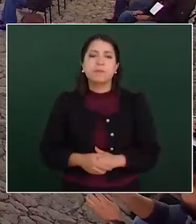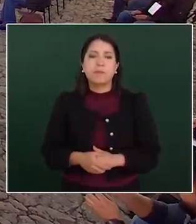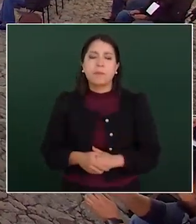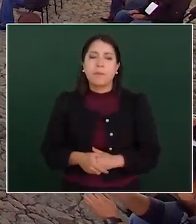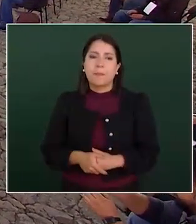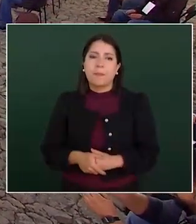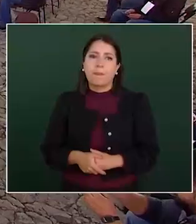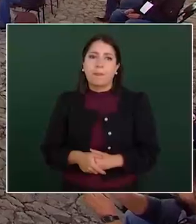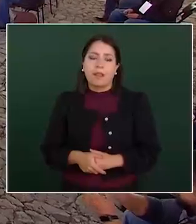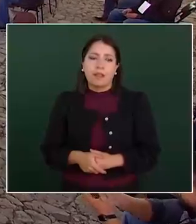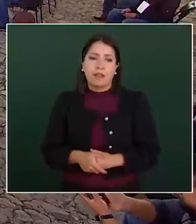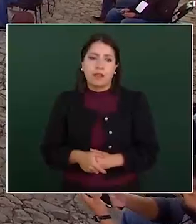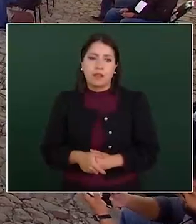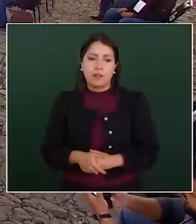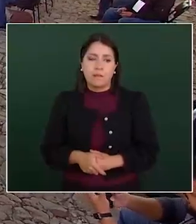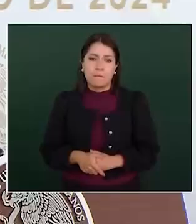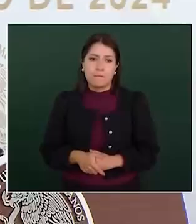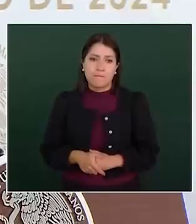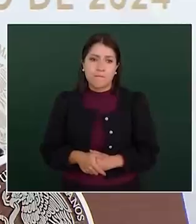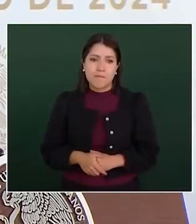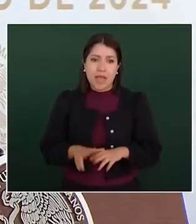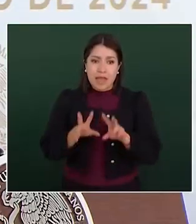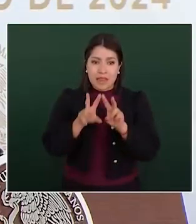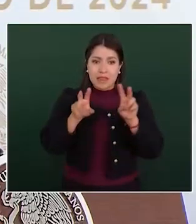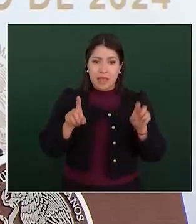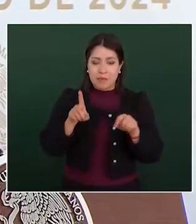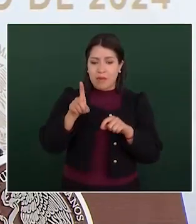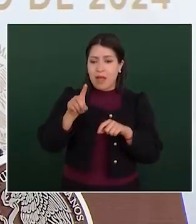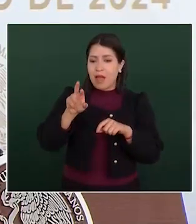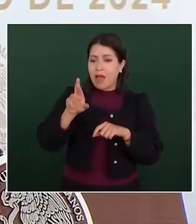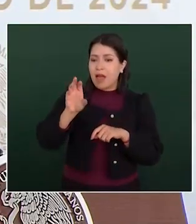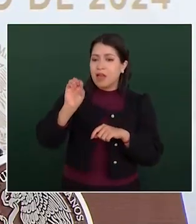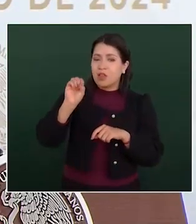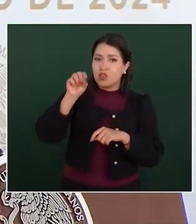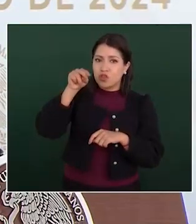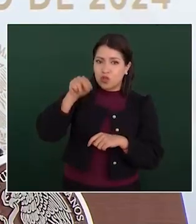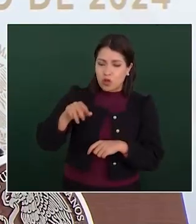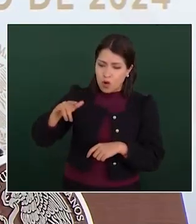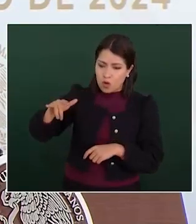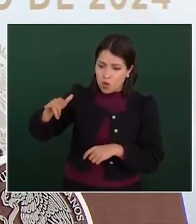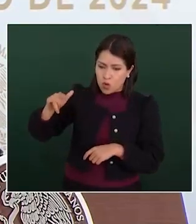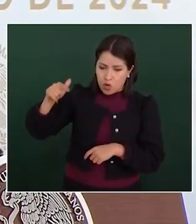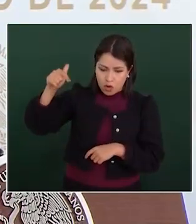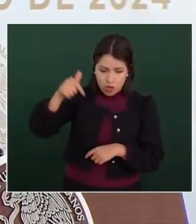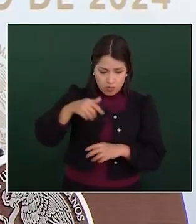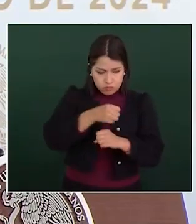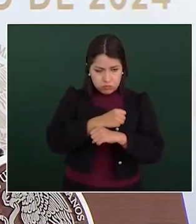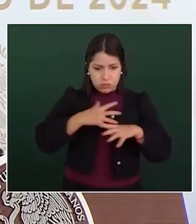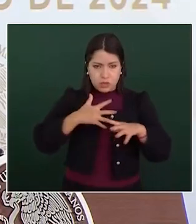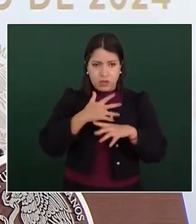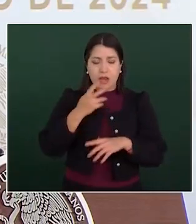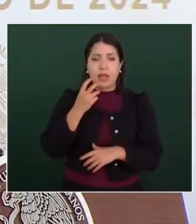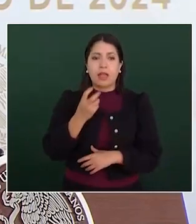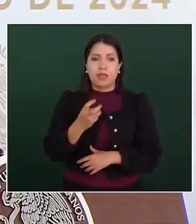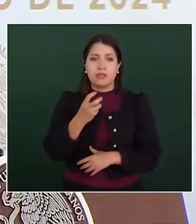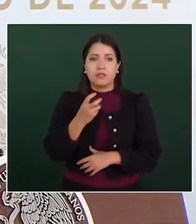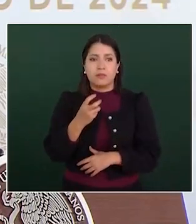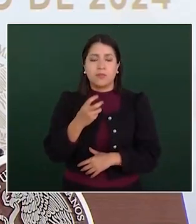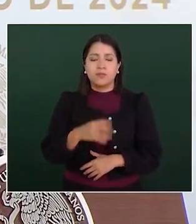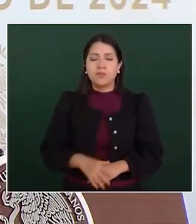Bien, sobre la cuestión de los drones, efectivamente pues hemos tenido algunas